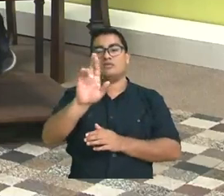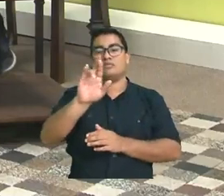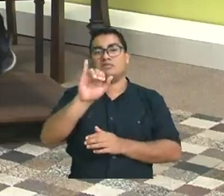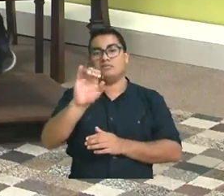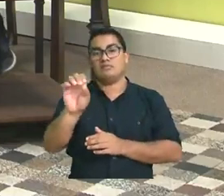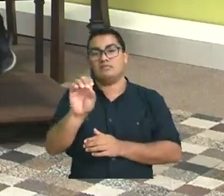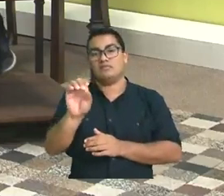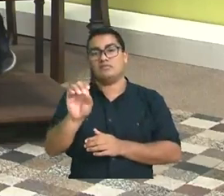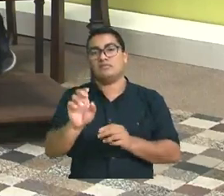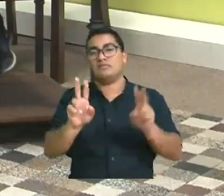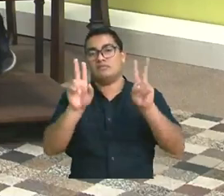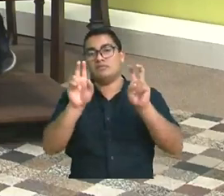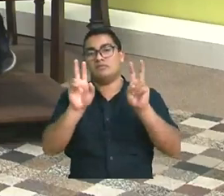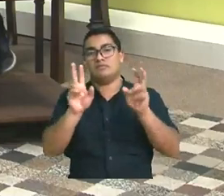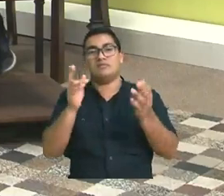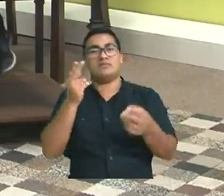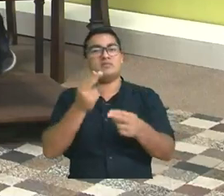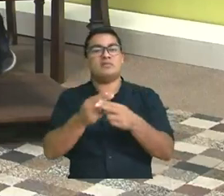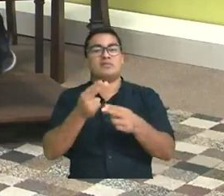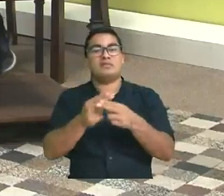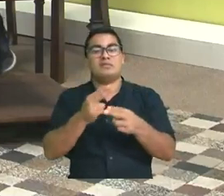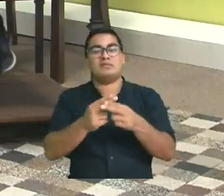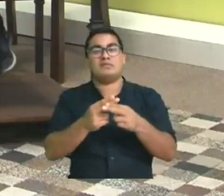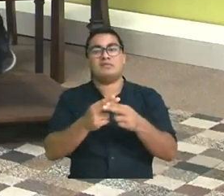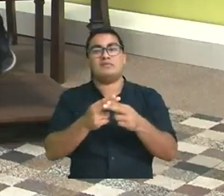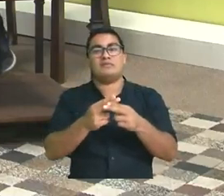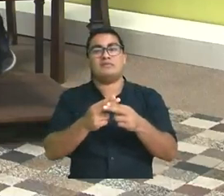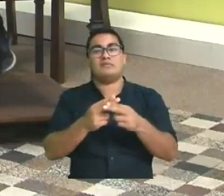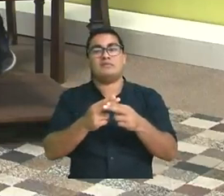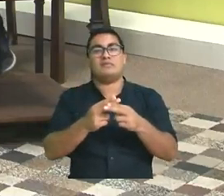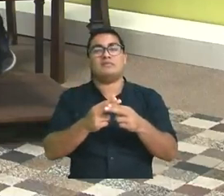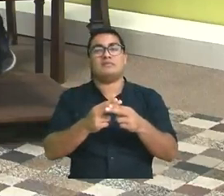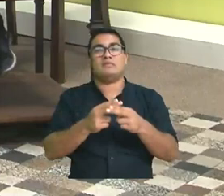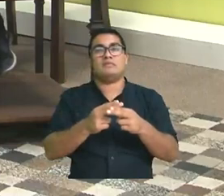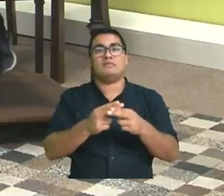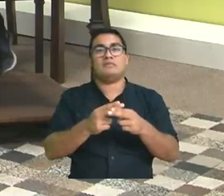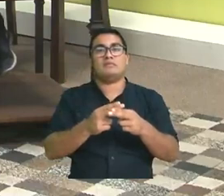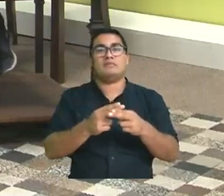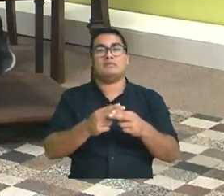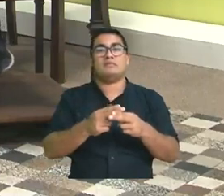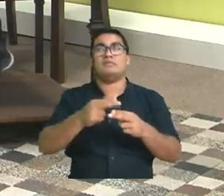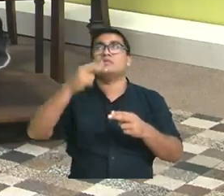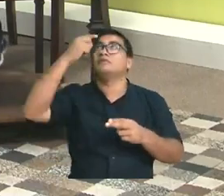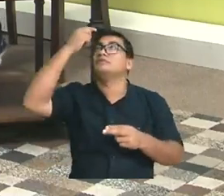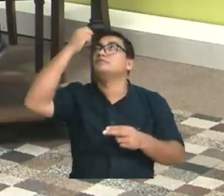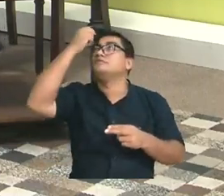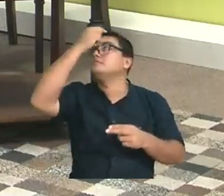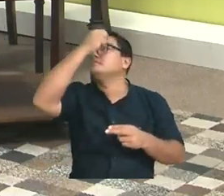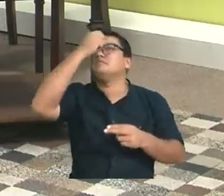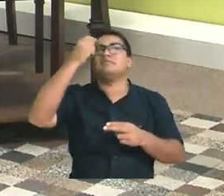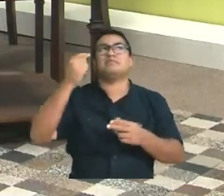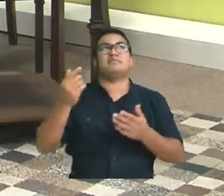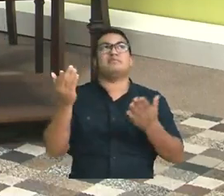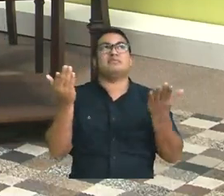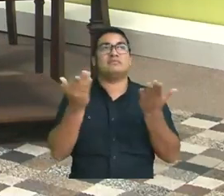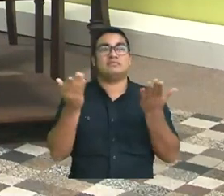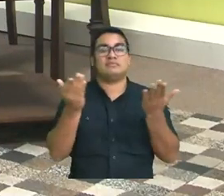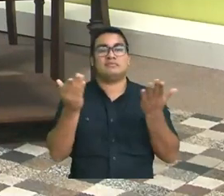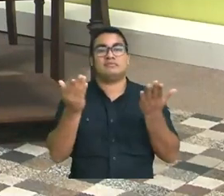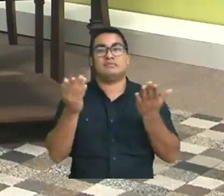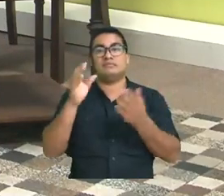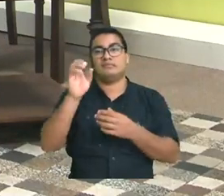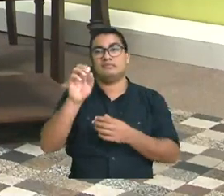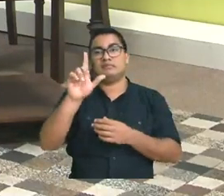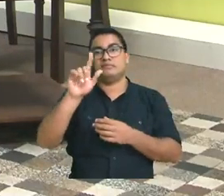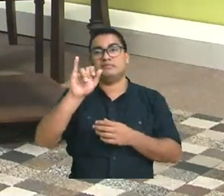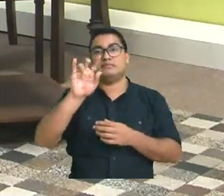término genérico que utilizamos para la medicación oftalmológica, las gotas. Entonces, un colirio